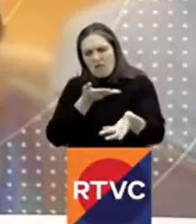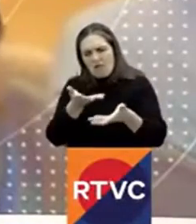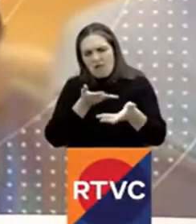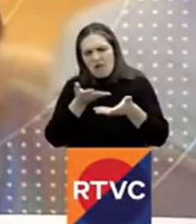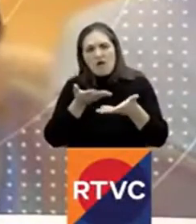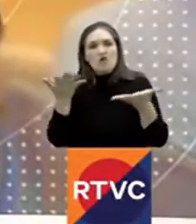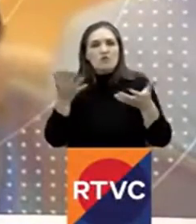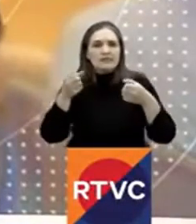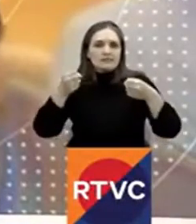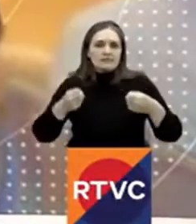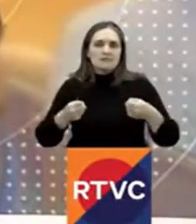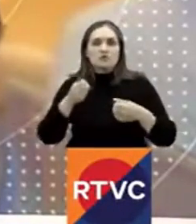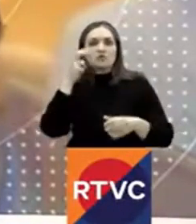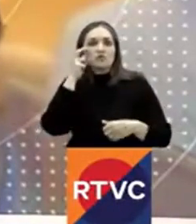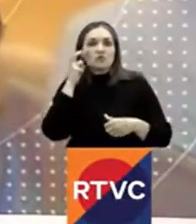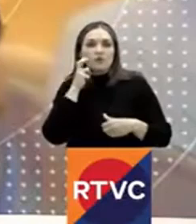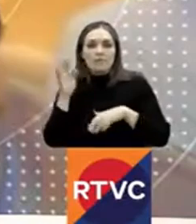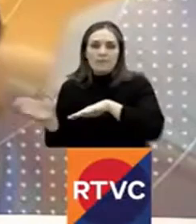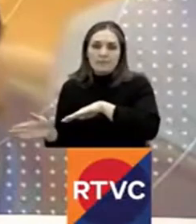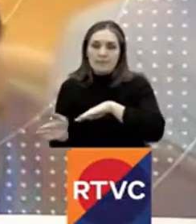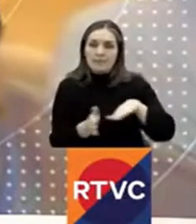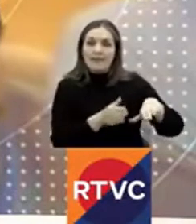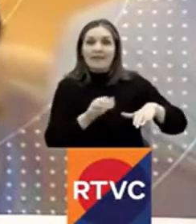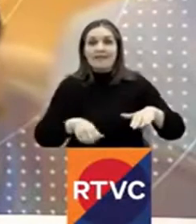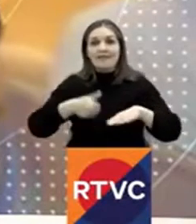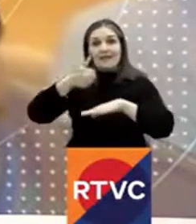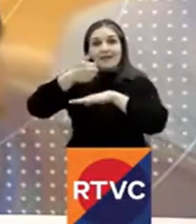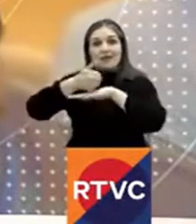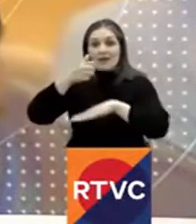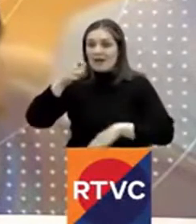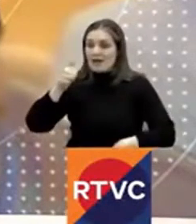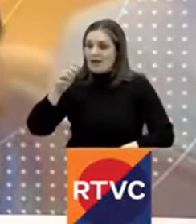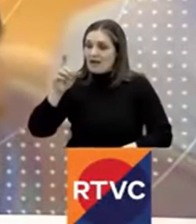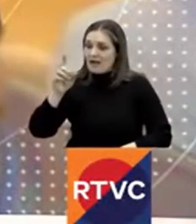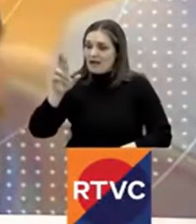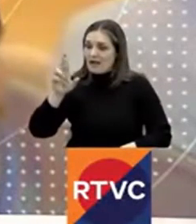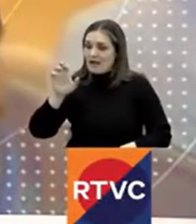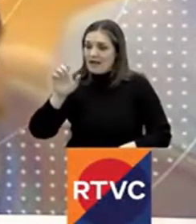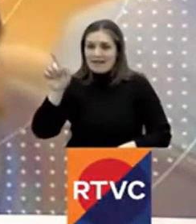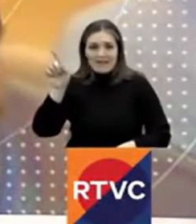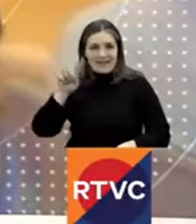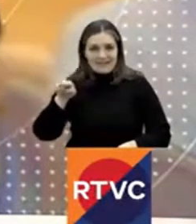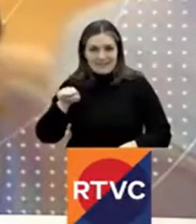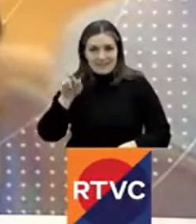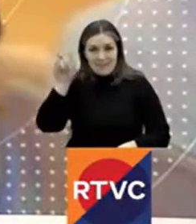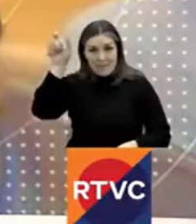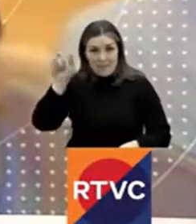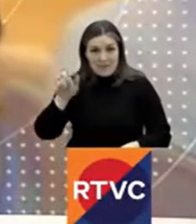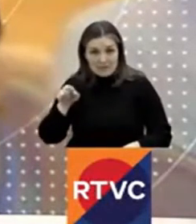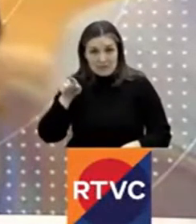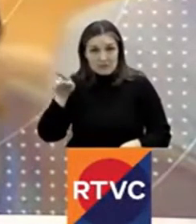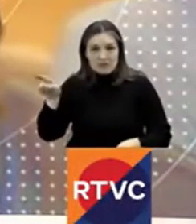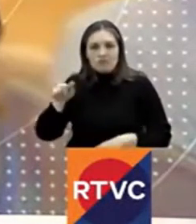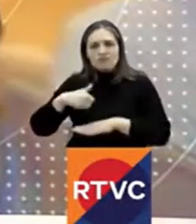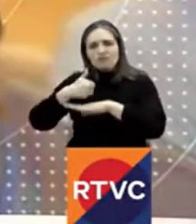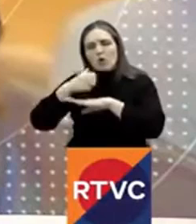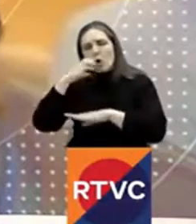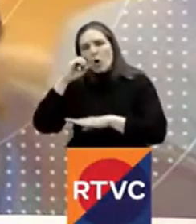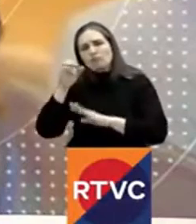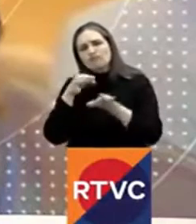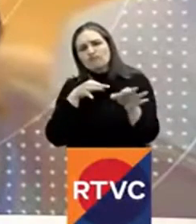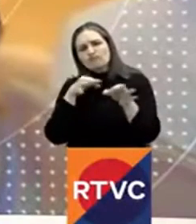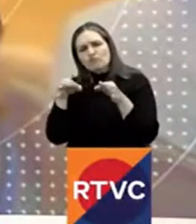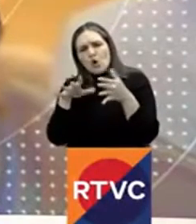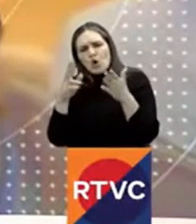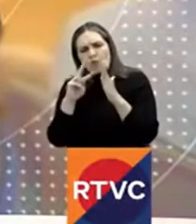El director de la ADRES, Félix León Martínez, explicó cómo será el manejo de los recursos para la salud. Aseguró que, de ser aprobado el